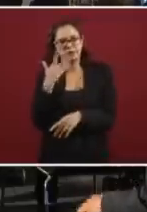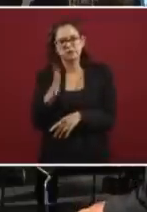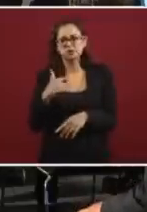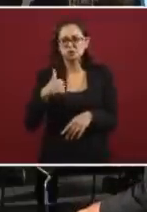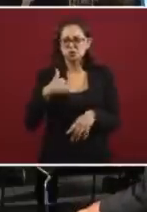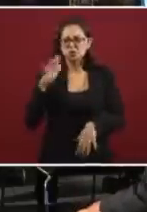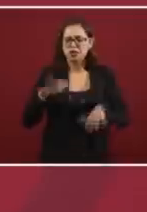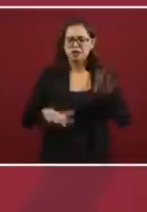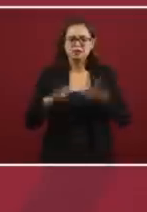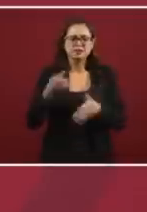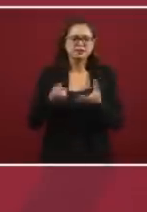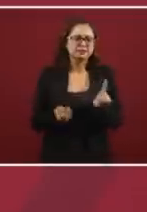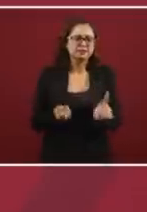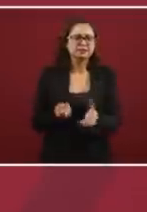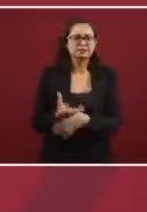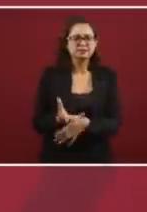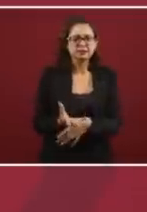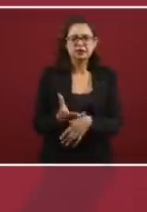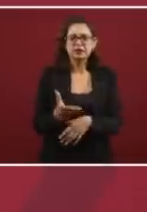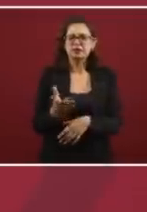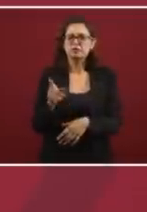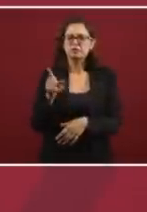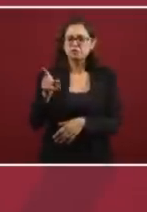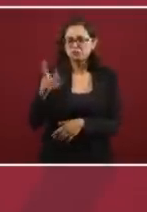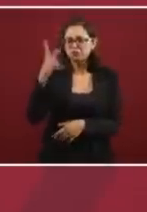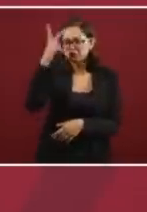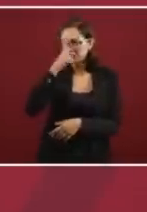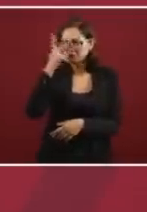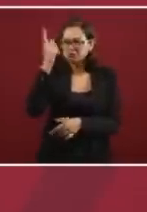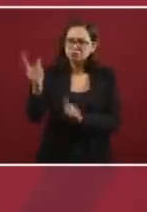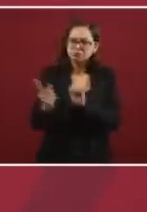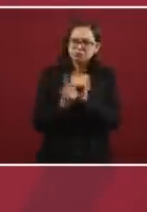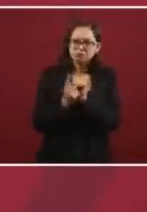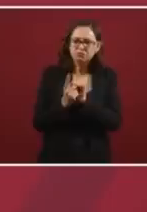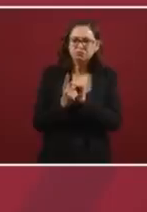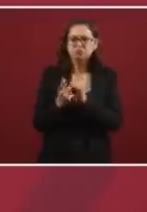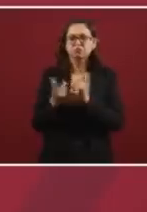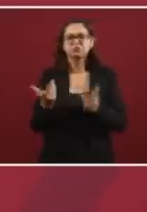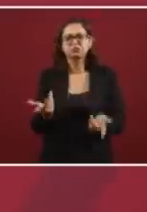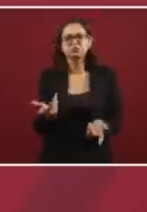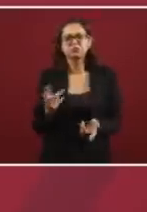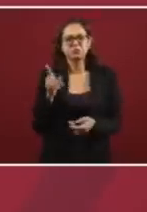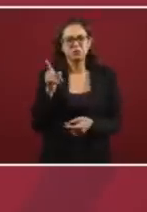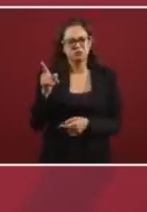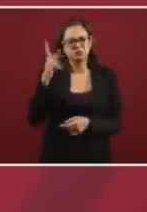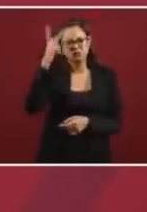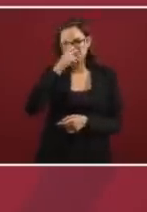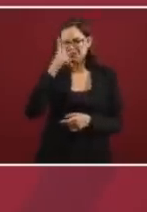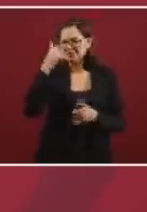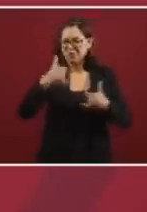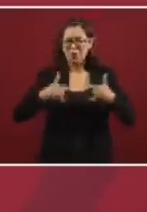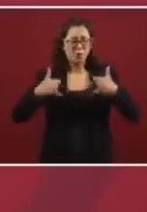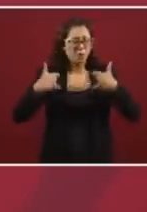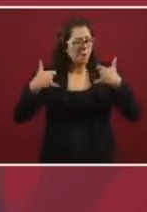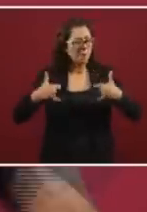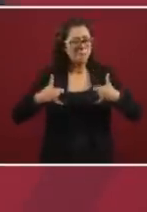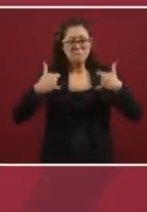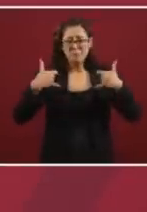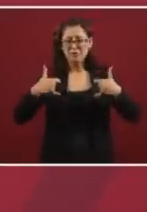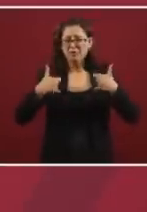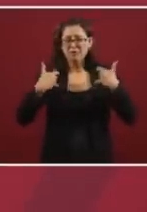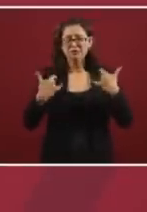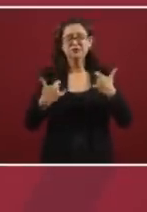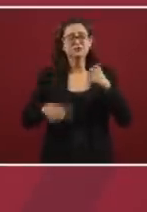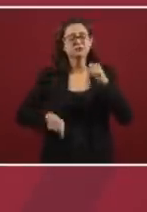encuentro a una psicóloga creo que sea su profesión jovencita ya tengo una